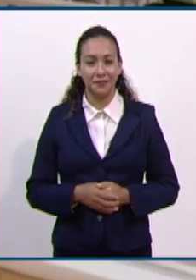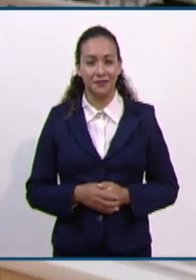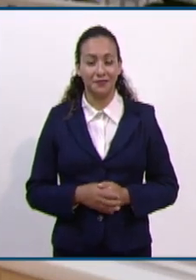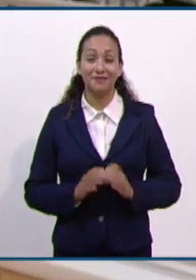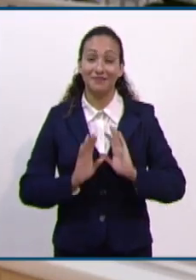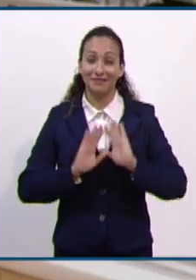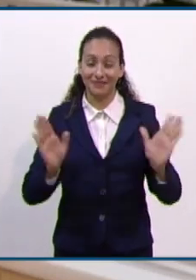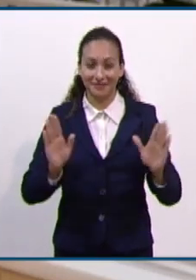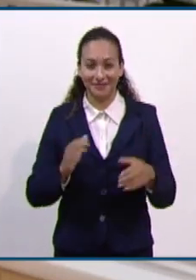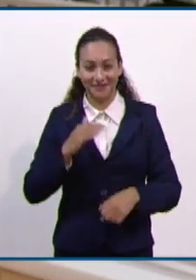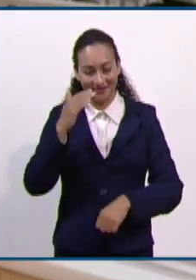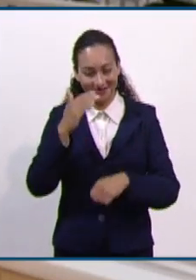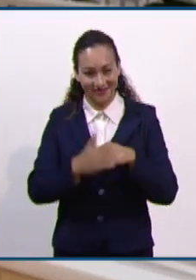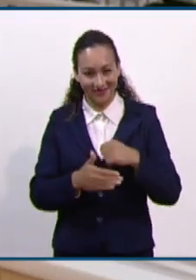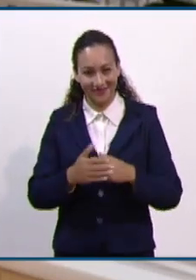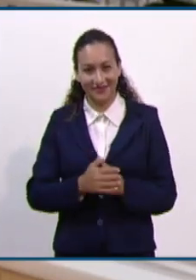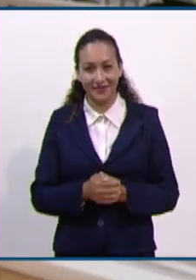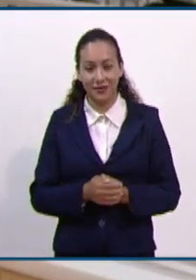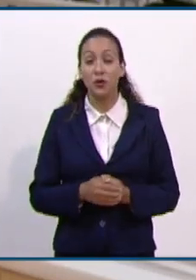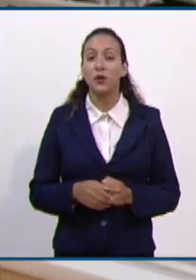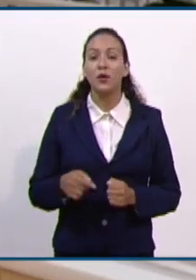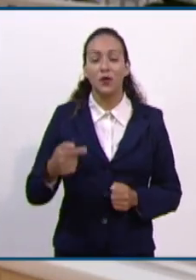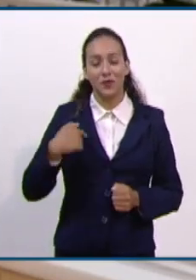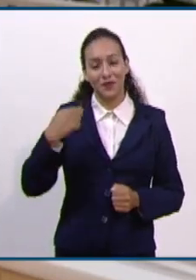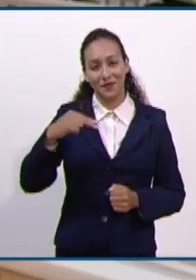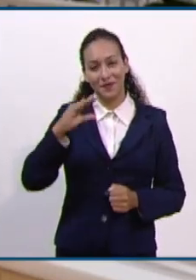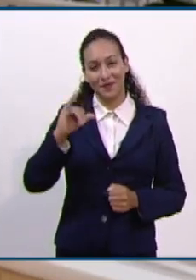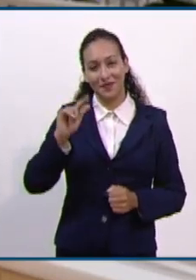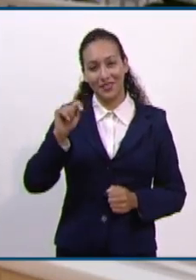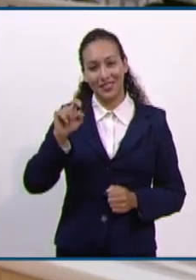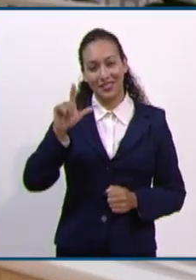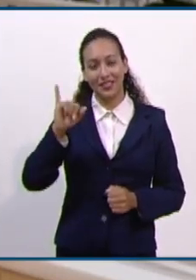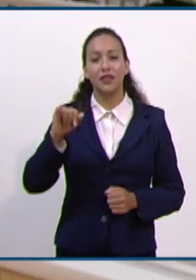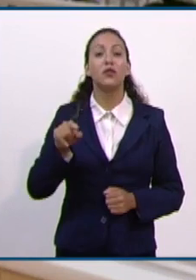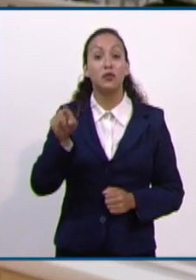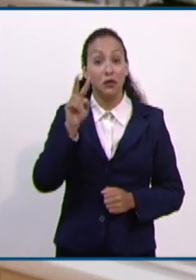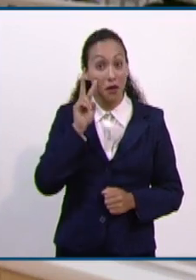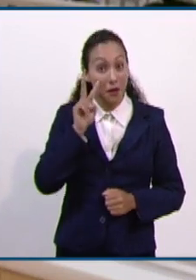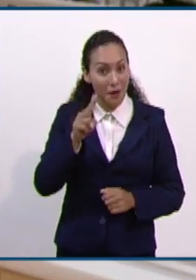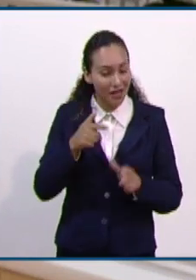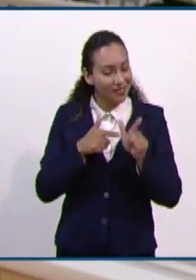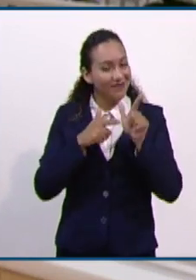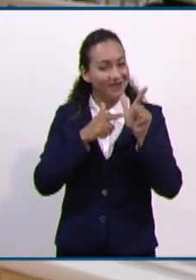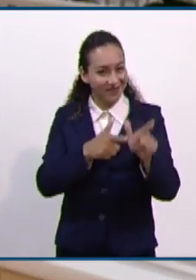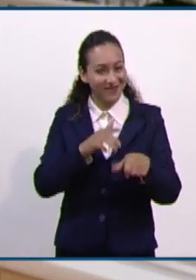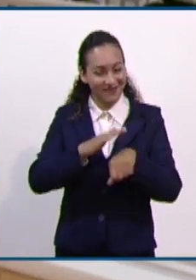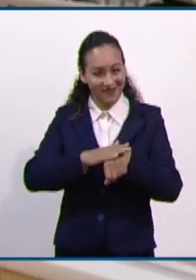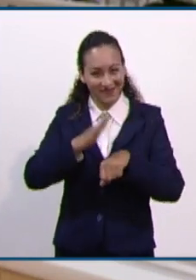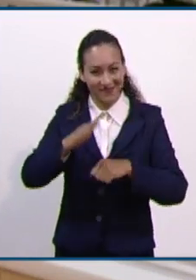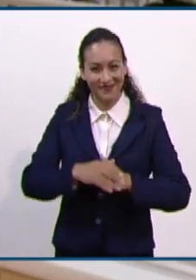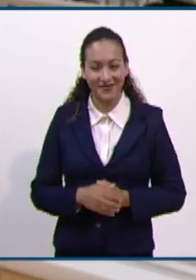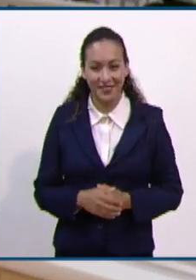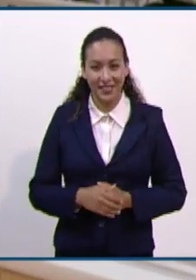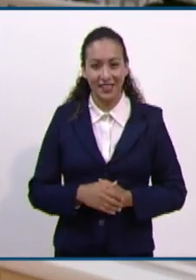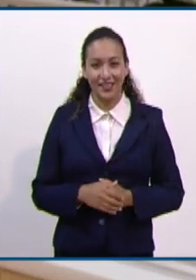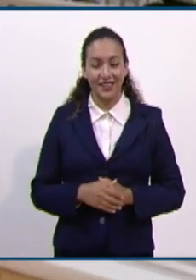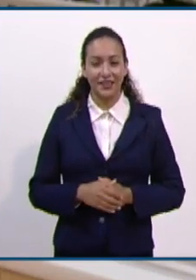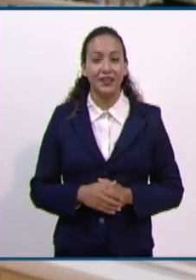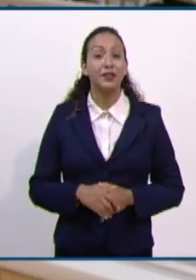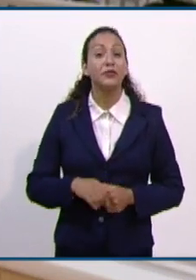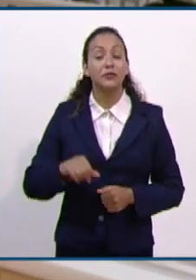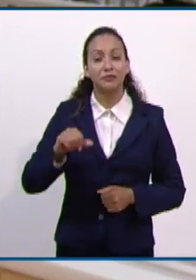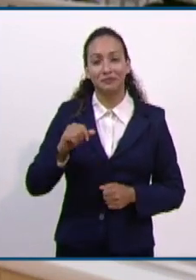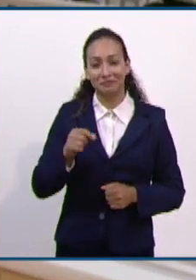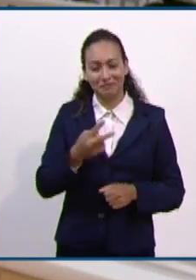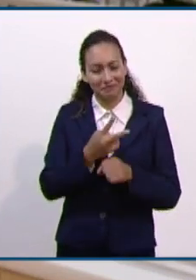Así llegamos al final de este corte informativo. Soy Citlali Pérez. Manténgase en la señal del canal del Poder Judicial de la Federación.